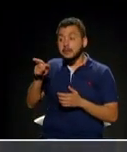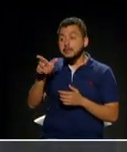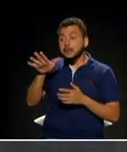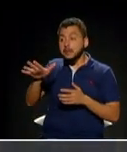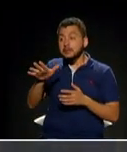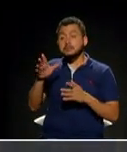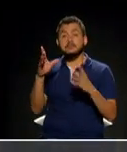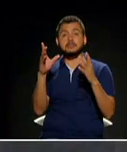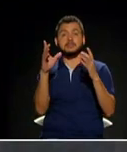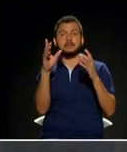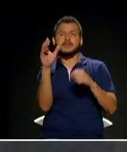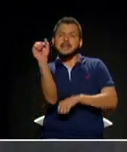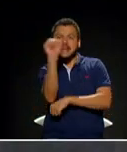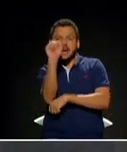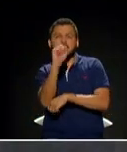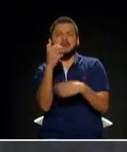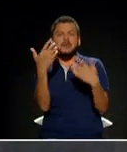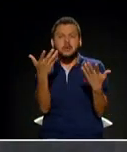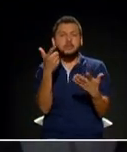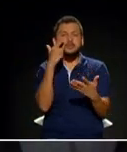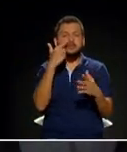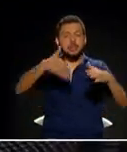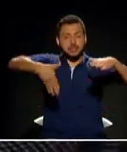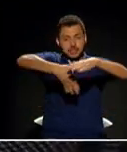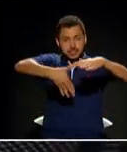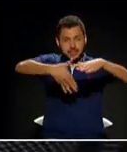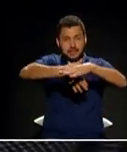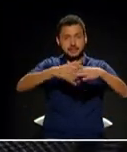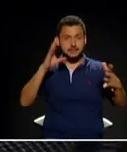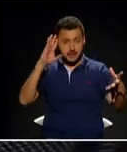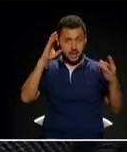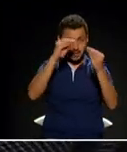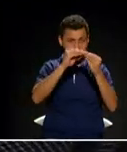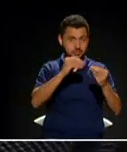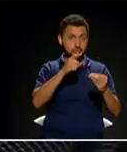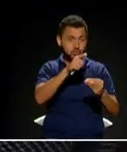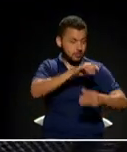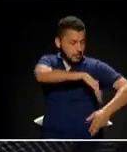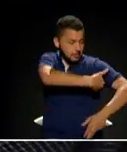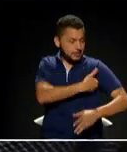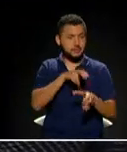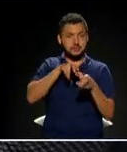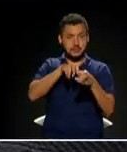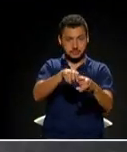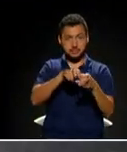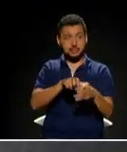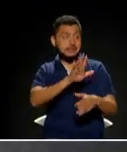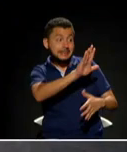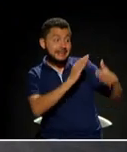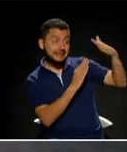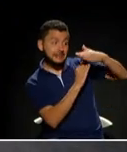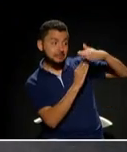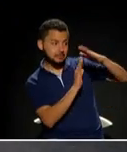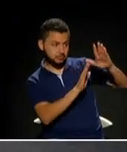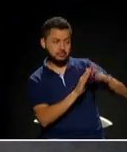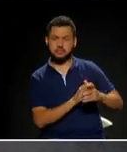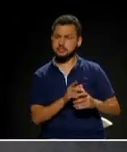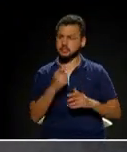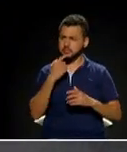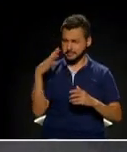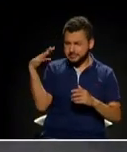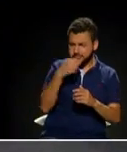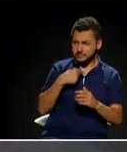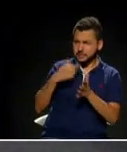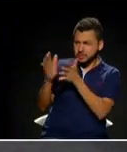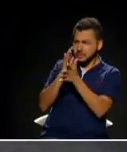del taxista queremos regular las vía ministerio de transporte que tengamos que guiar el trabajo tiempo usted propone por lo que comprendo